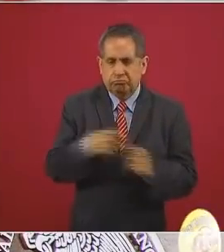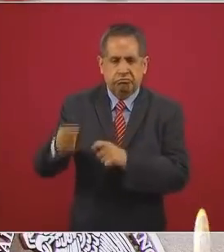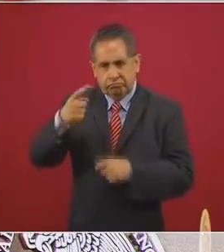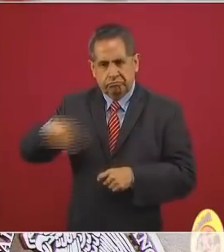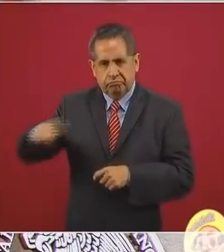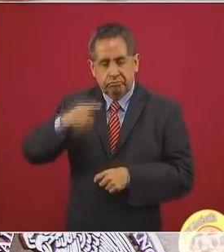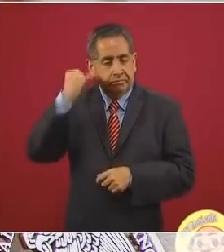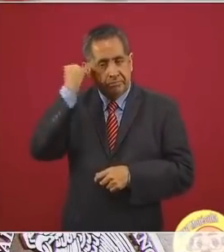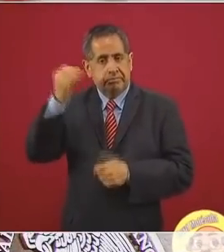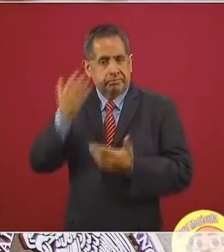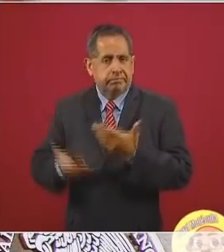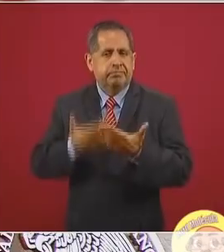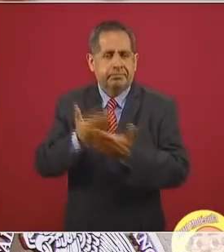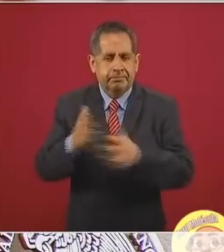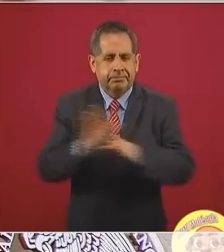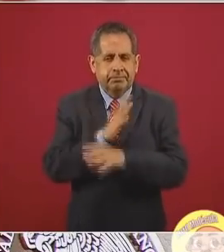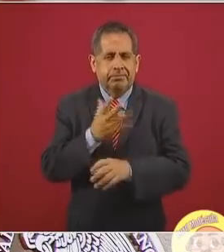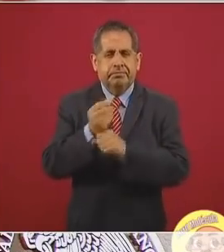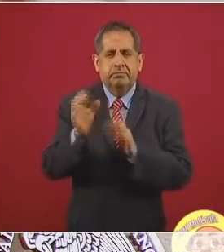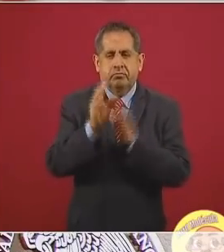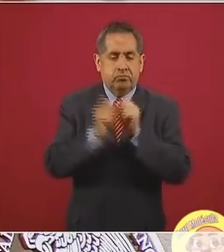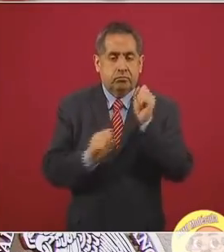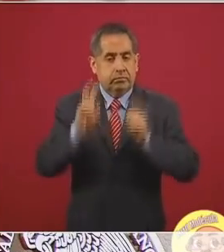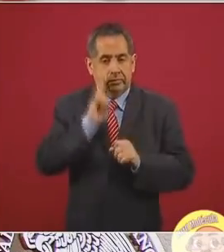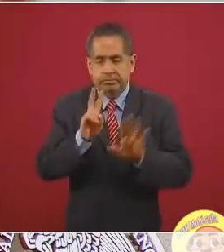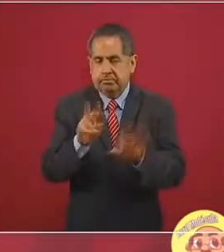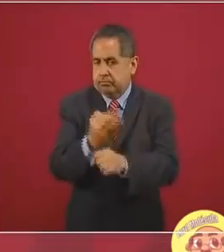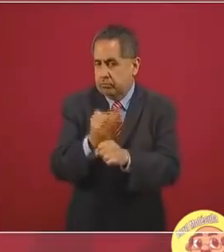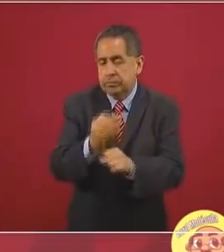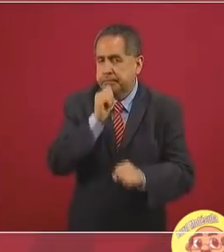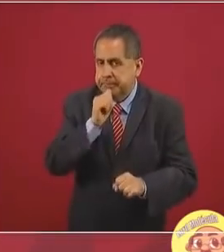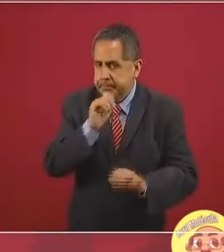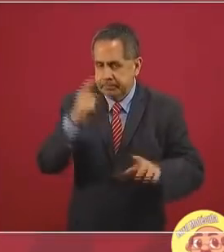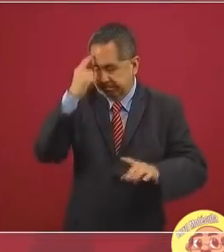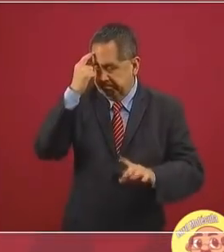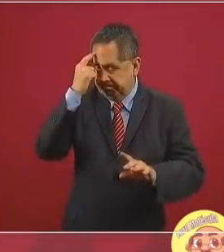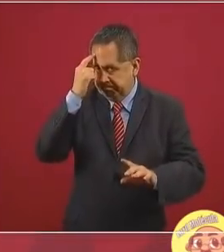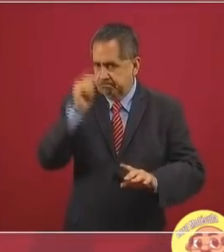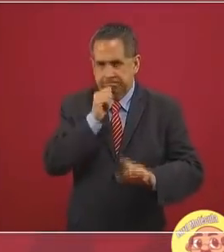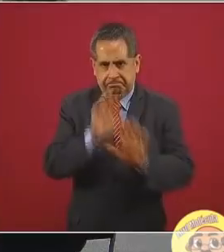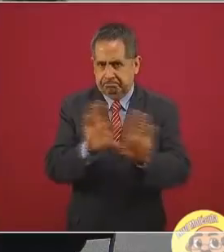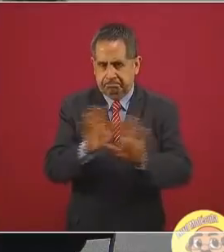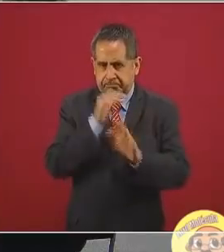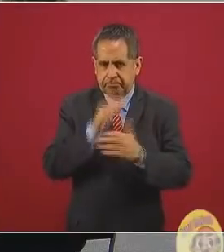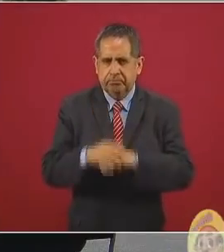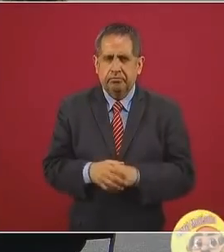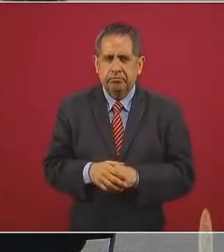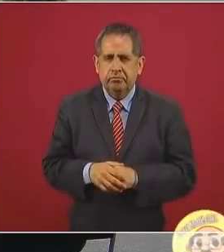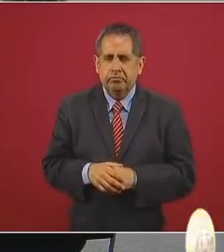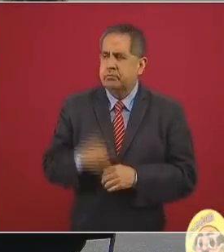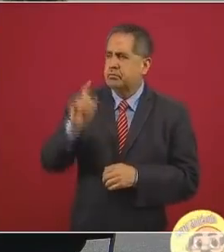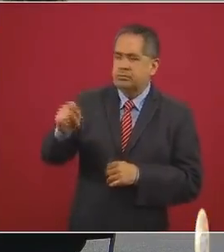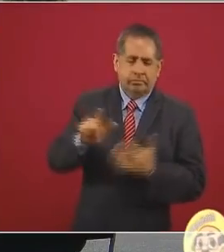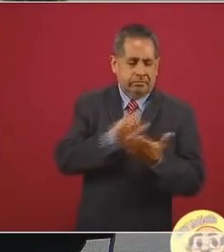se presenta una iniciativa de reforma constitucional, pero hasta ahora no lo estamos contemplando. ¿Sería contrarreforma?